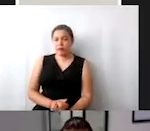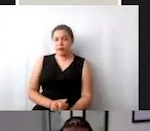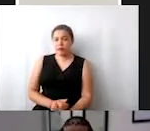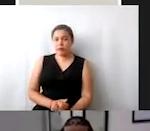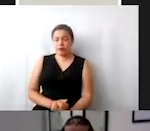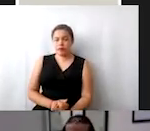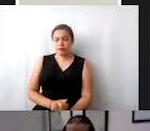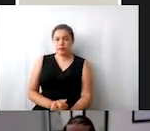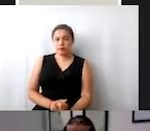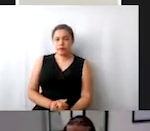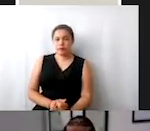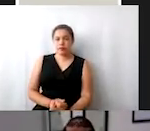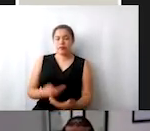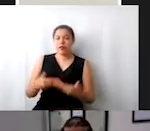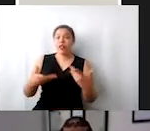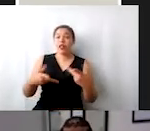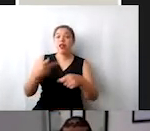Ahora, lo que ha pasado, por ejemplo, con